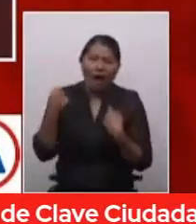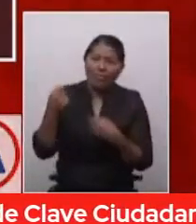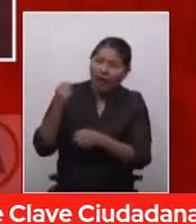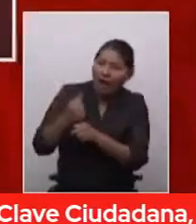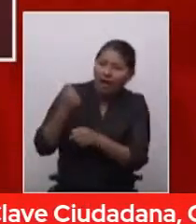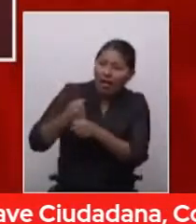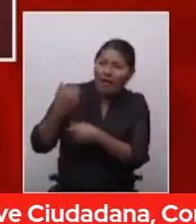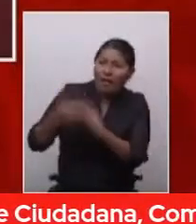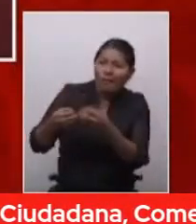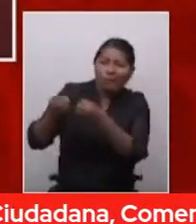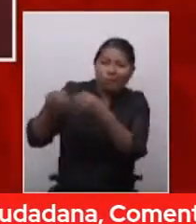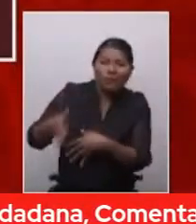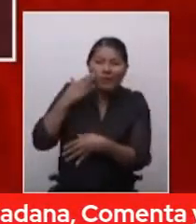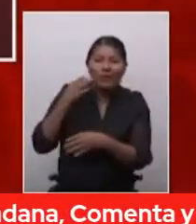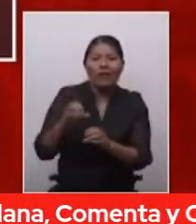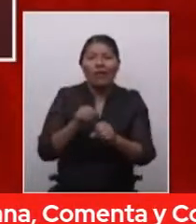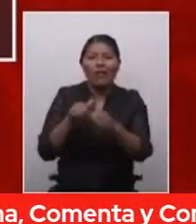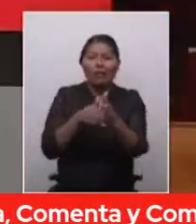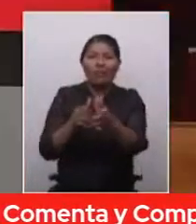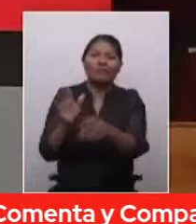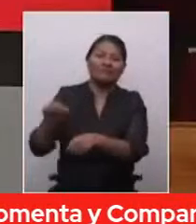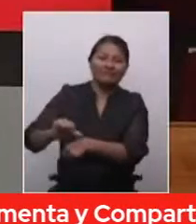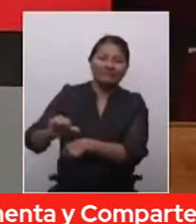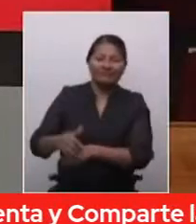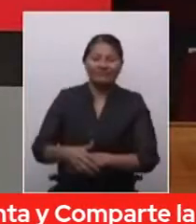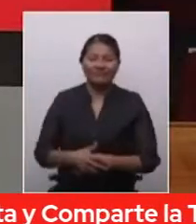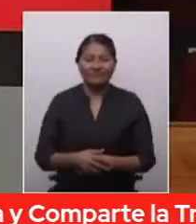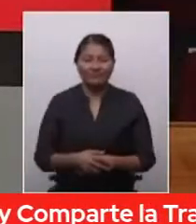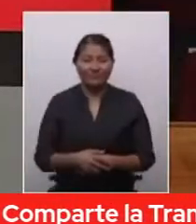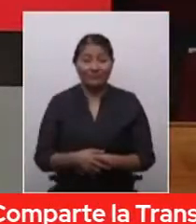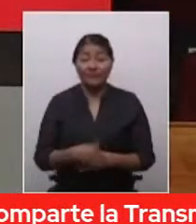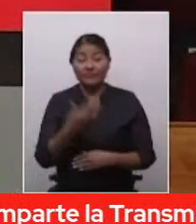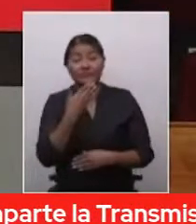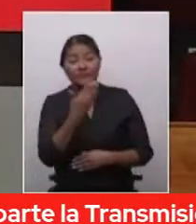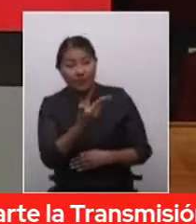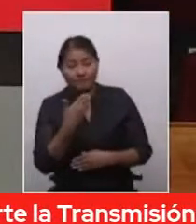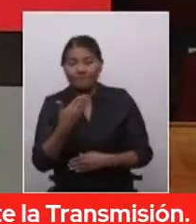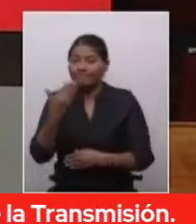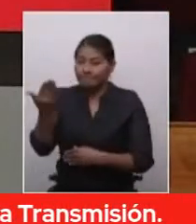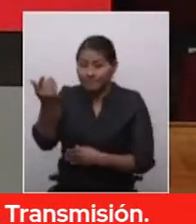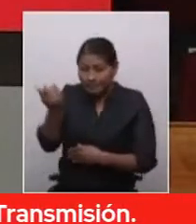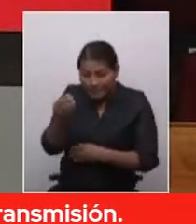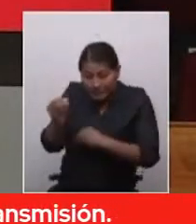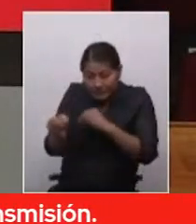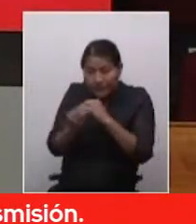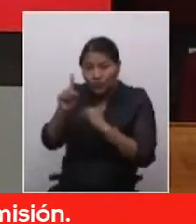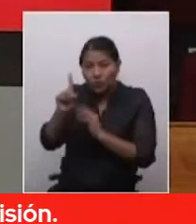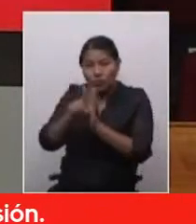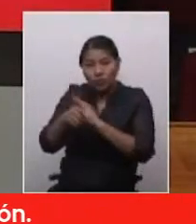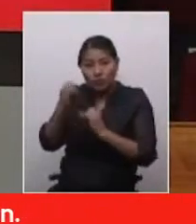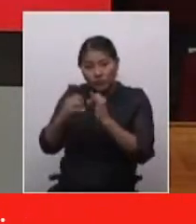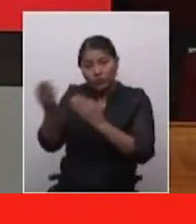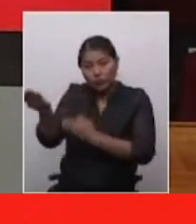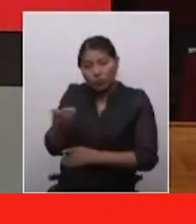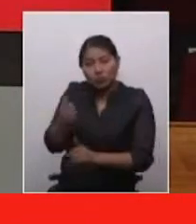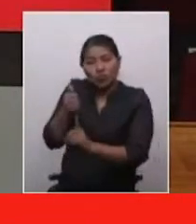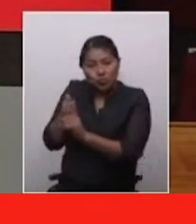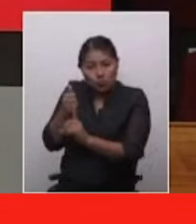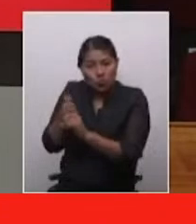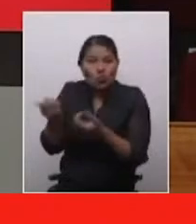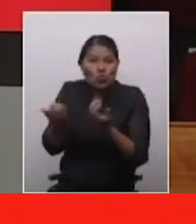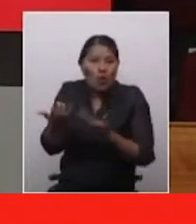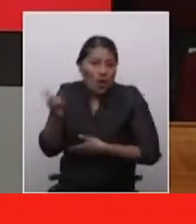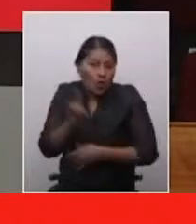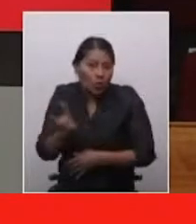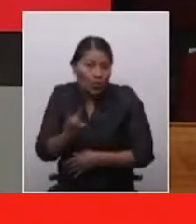por la Autoridad de Transporte Urbano Público. Muy bien, candidato Chejade, candidato Alegría, su minuto final lo puede usar usted completamente o